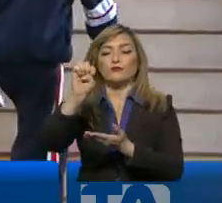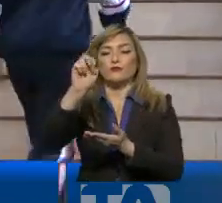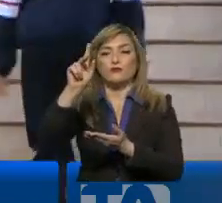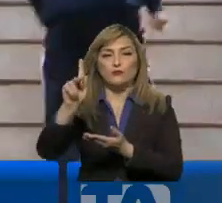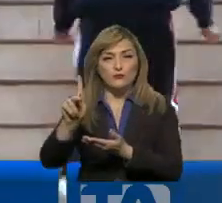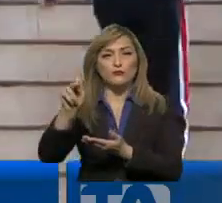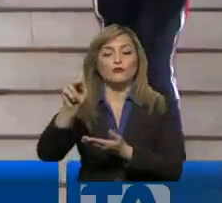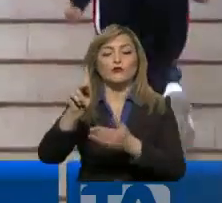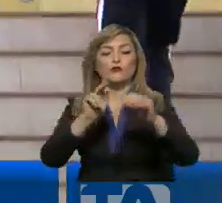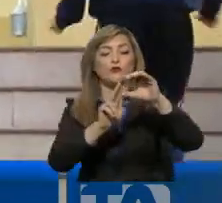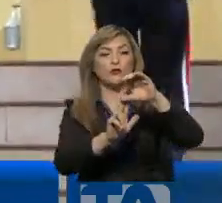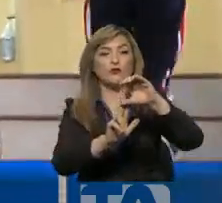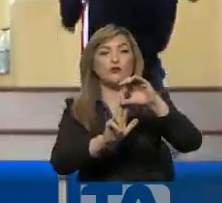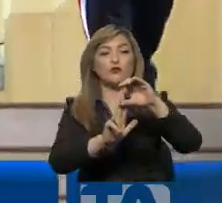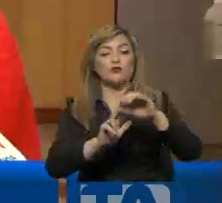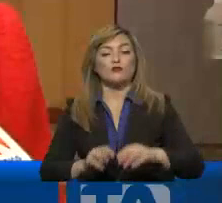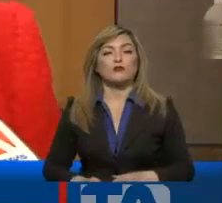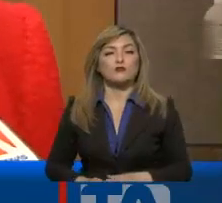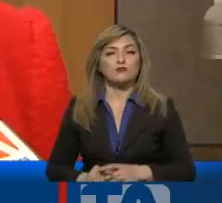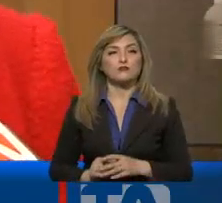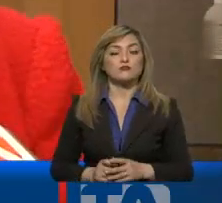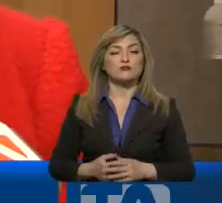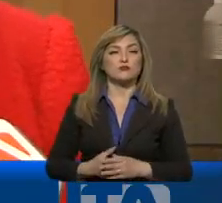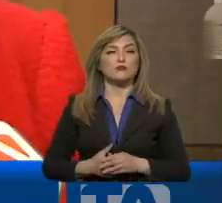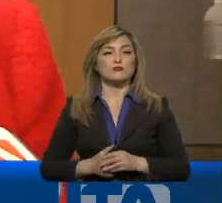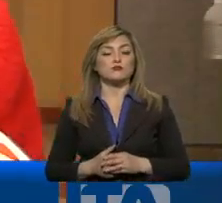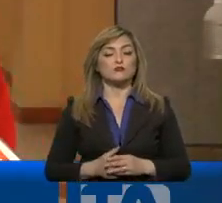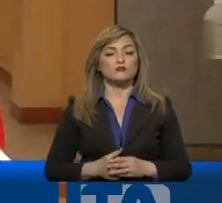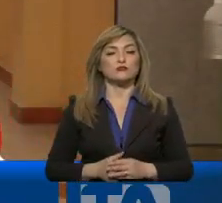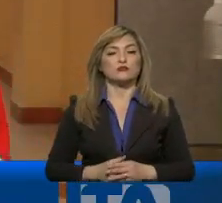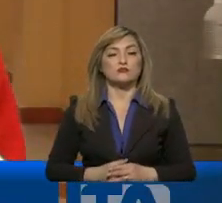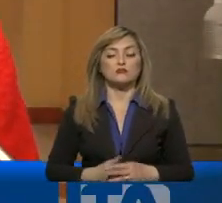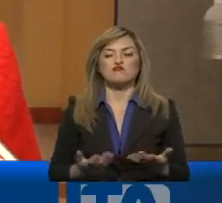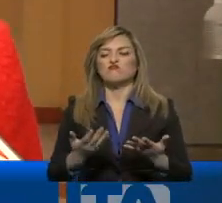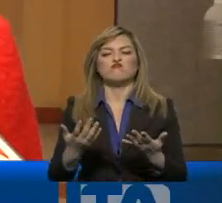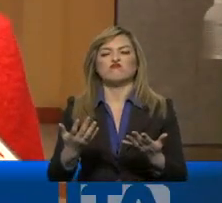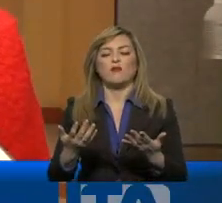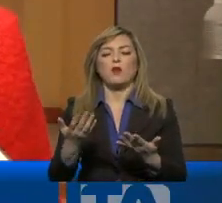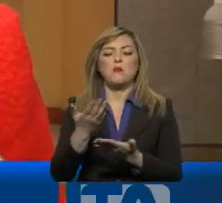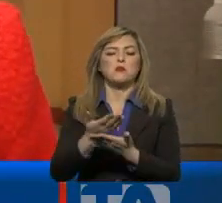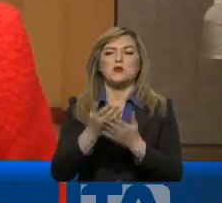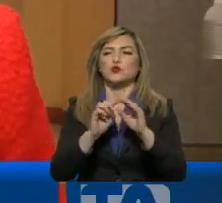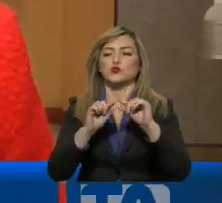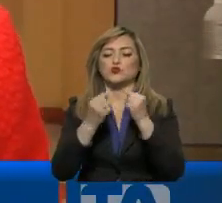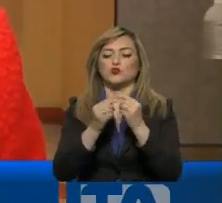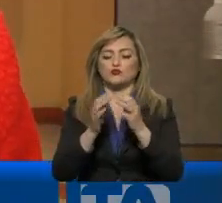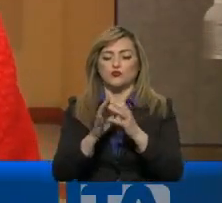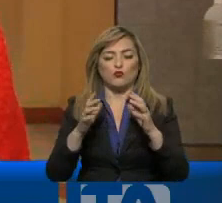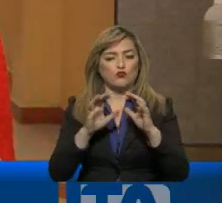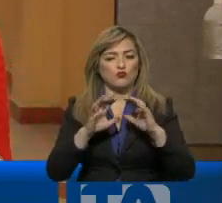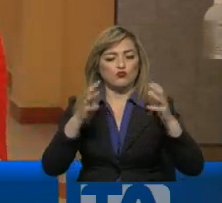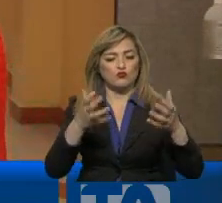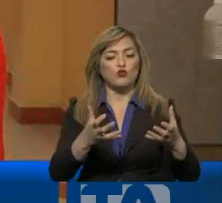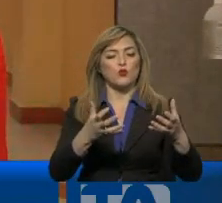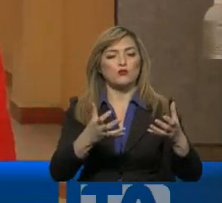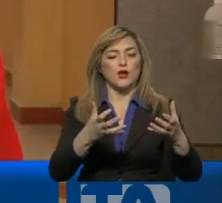ubicado en el sector de Cumbayá, en el nororiente de Quito. Nuestras medidas se basan en el grupo burbuja. Cada grupo de estudiantes no tiene contacto